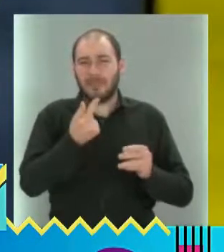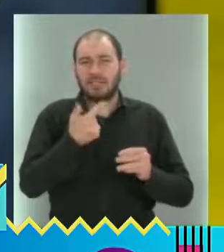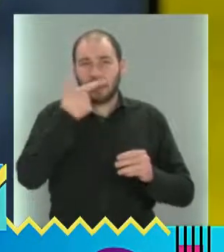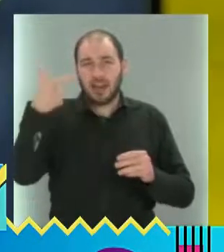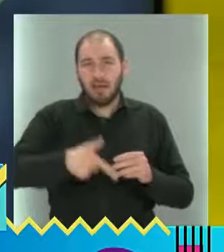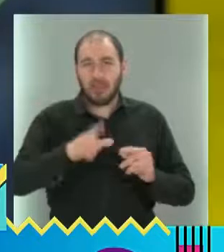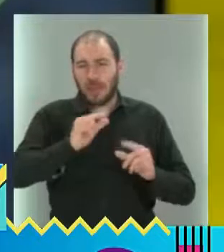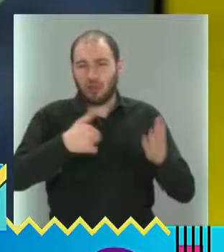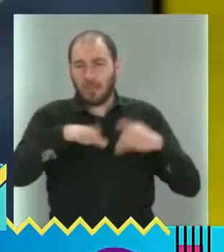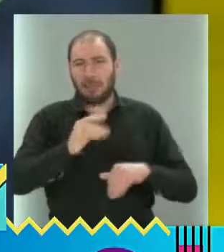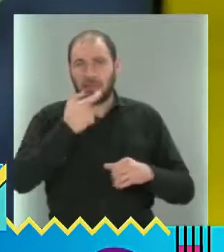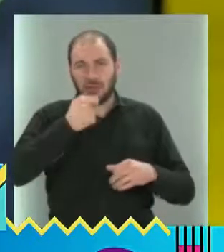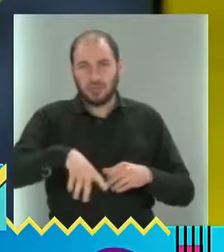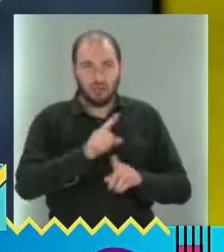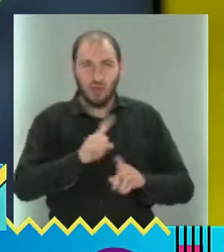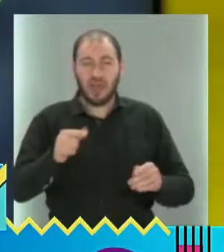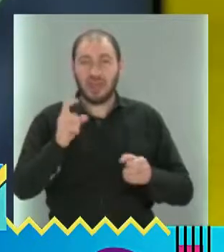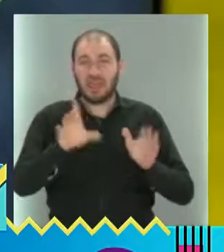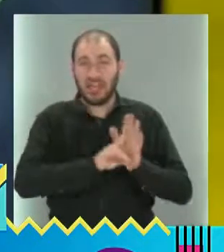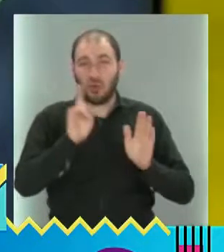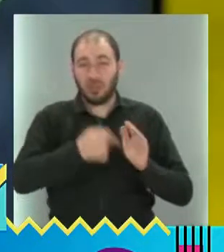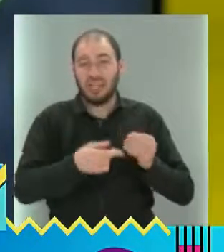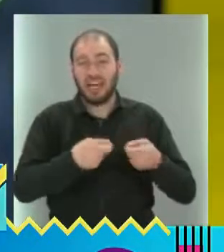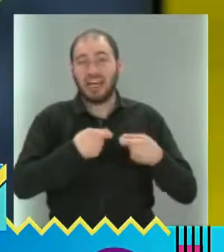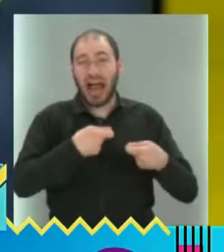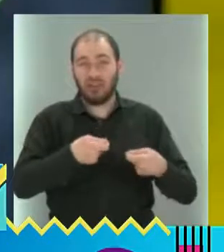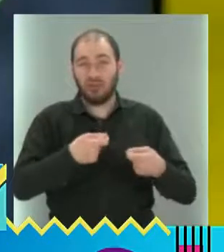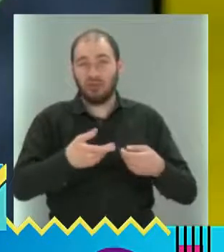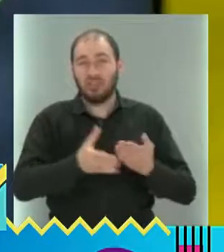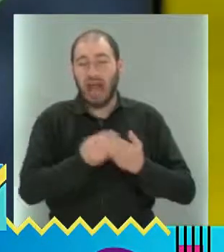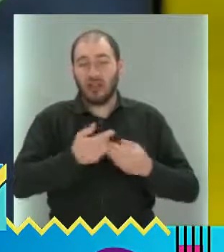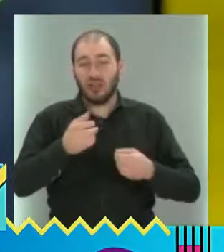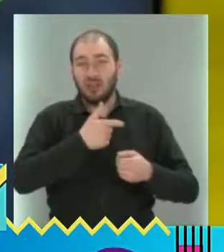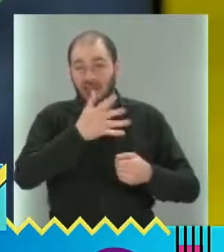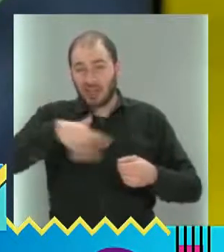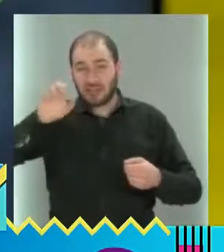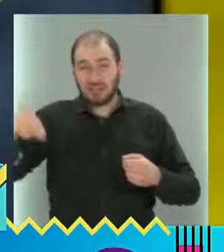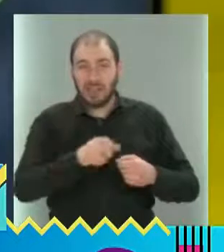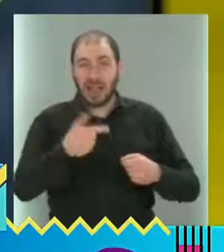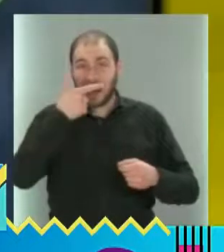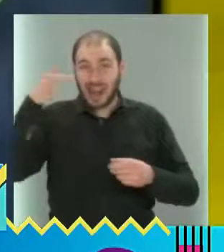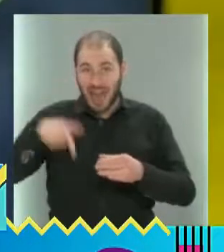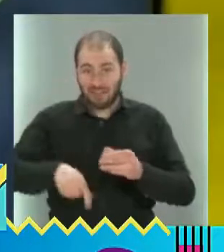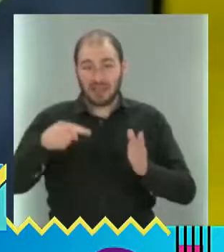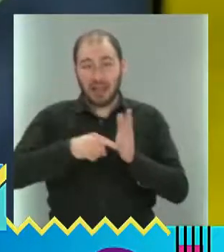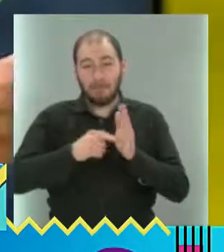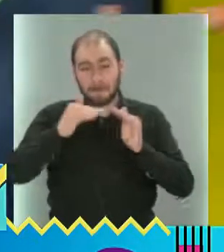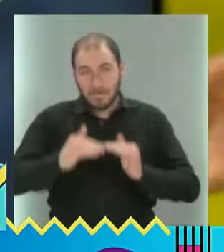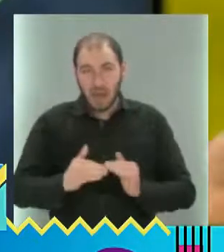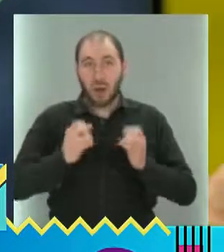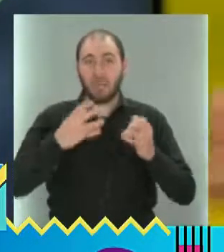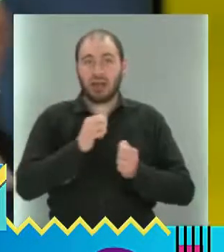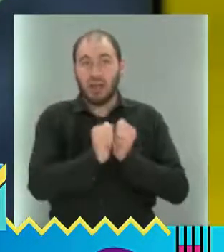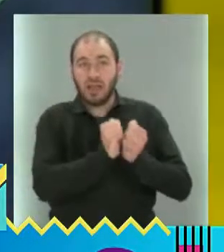nafta tiene que ser más barato de Mendoza. El decreto dice que el costo de la logística aplicado al combustible tiene que ser el menor por el hecho de